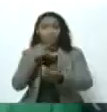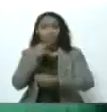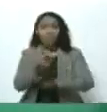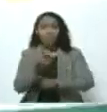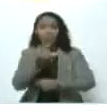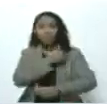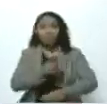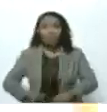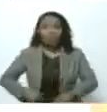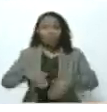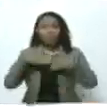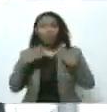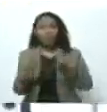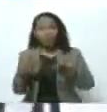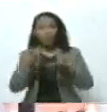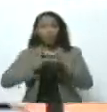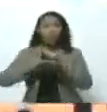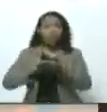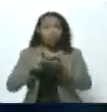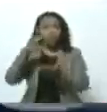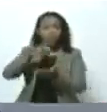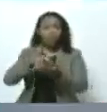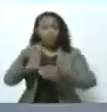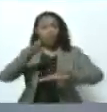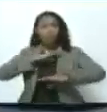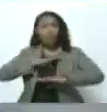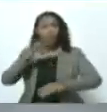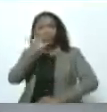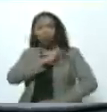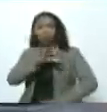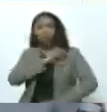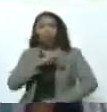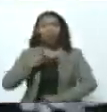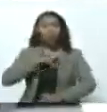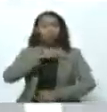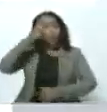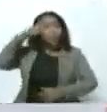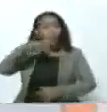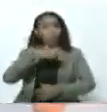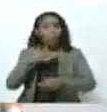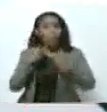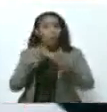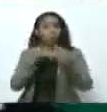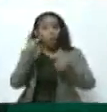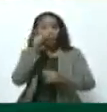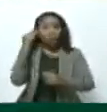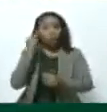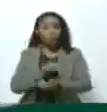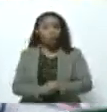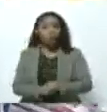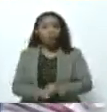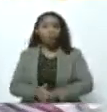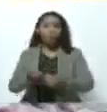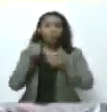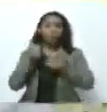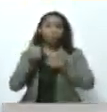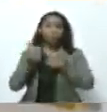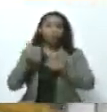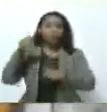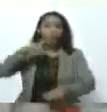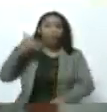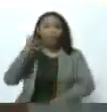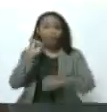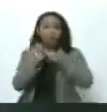la recuperación del estado de bienestar social de nuestro pueblo para todos y para todas. Correcto, aquí tenemos unos